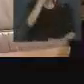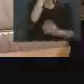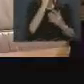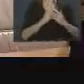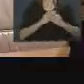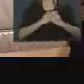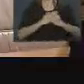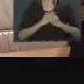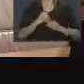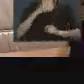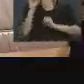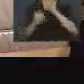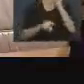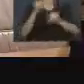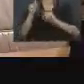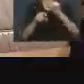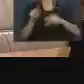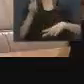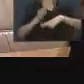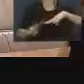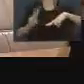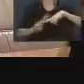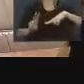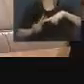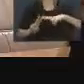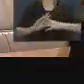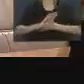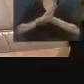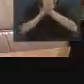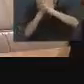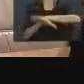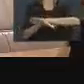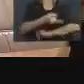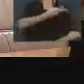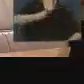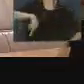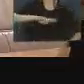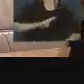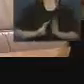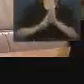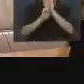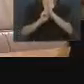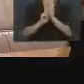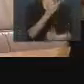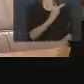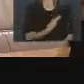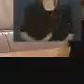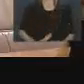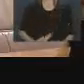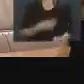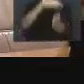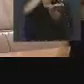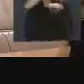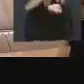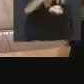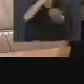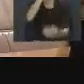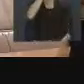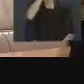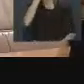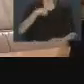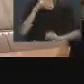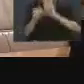voy a defender la actuación de todos nuestros representantes del gobierno en la región de coquimbo voy a